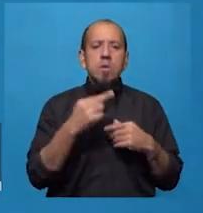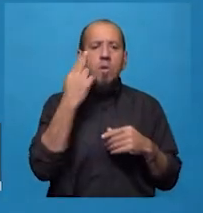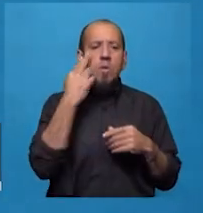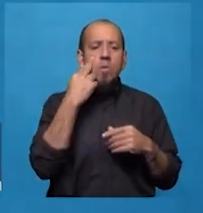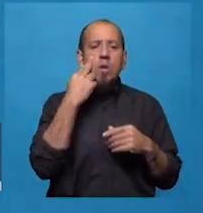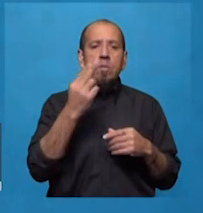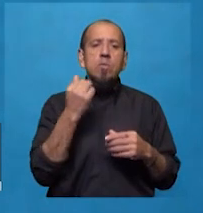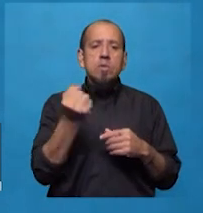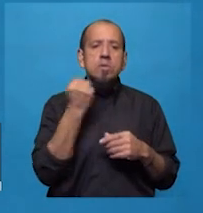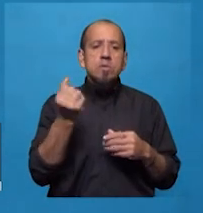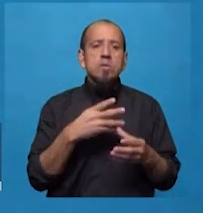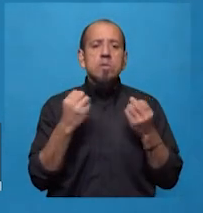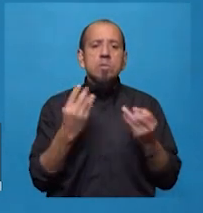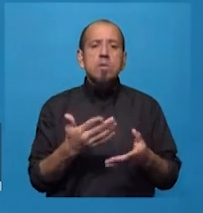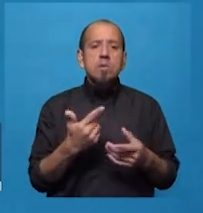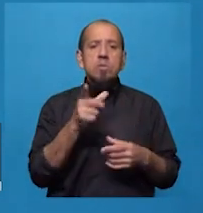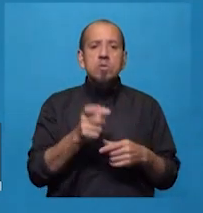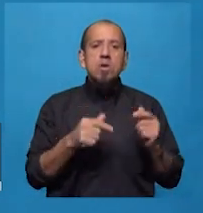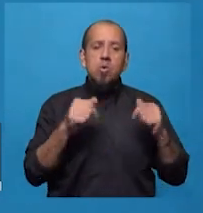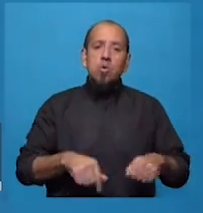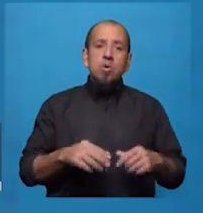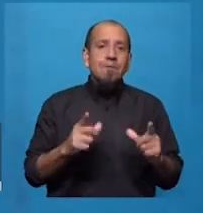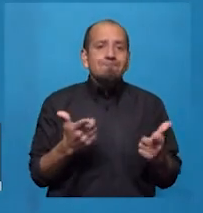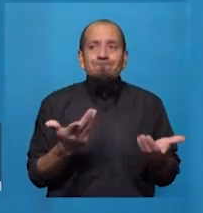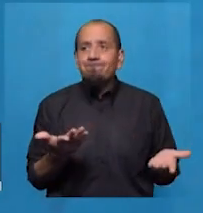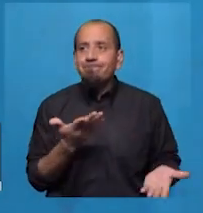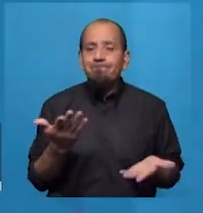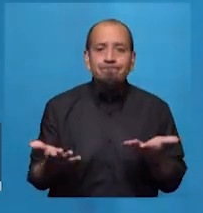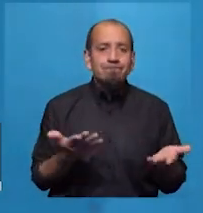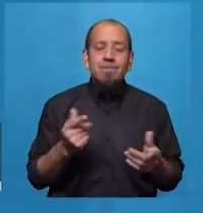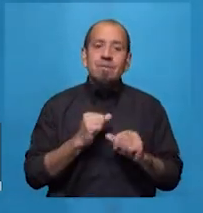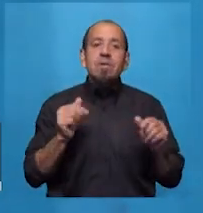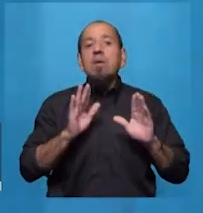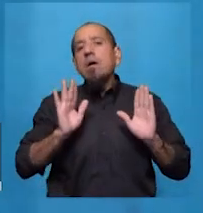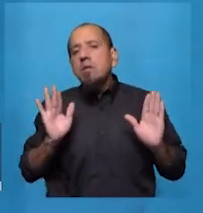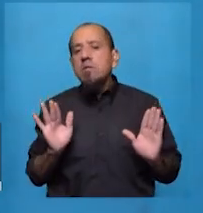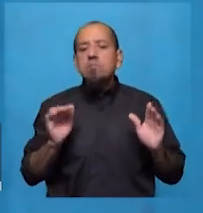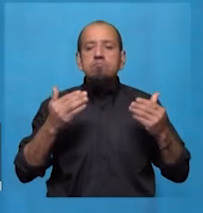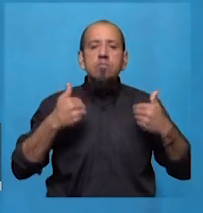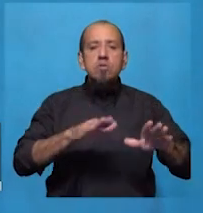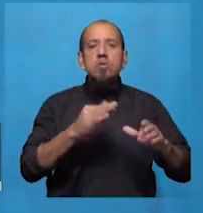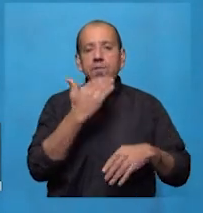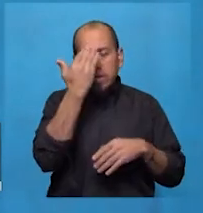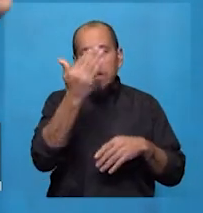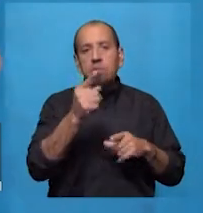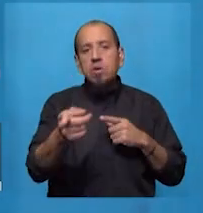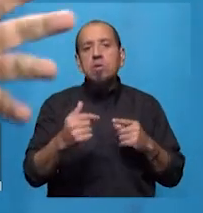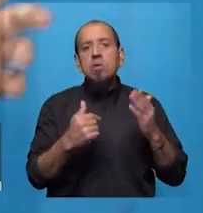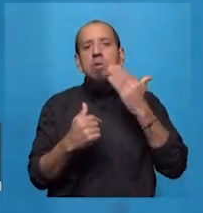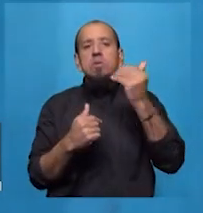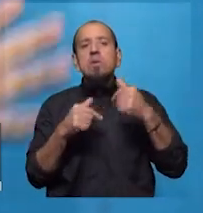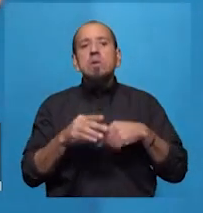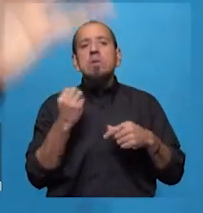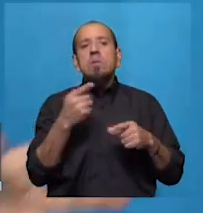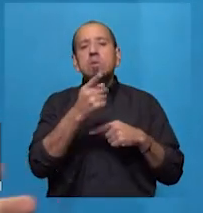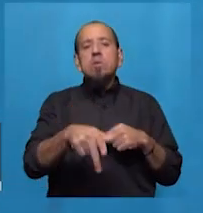grave porque la gente se siente insegura hoy y la respuesta no puede ser a Bueno pero si el frente amplio es el que me va a interpelar no pueden hablar